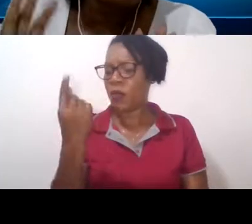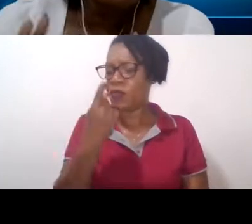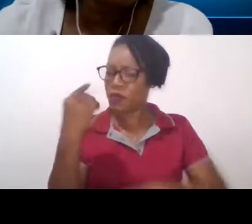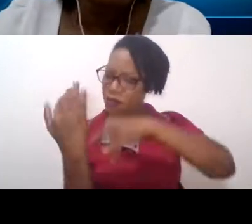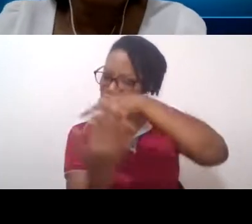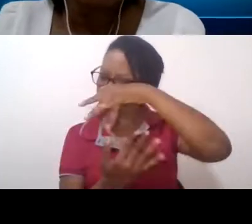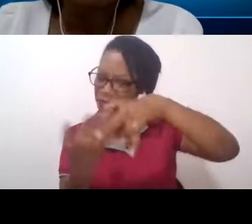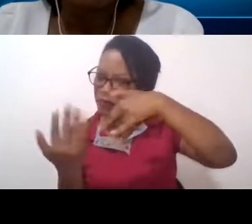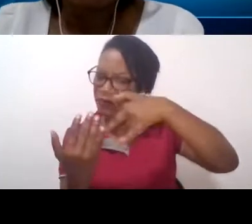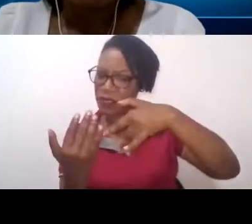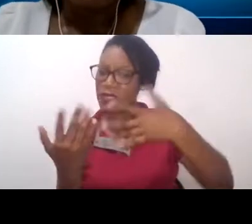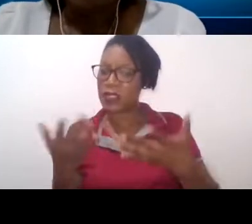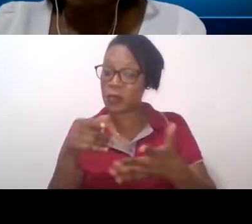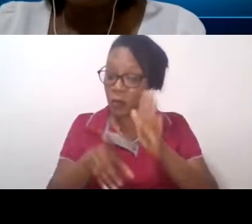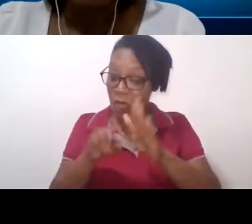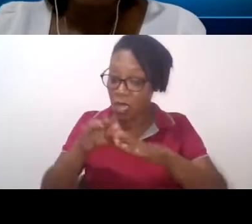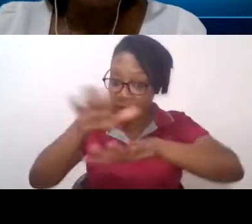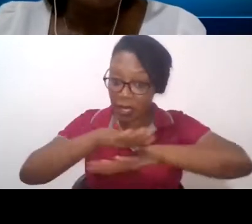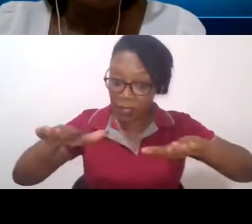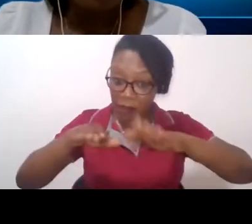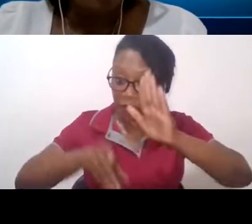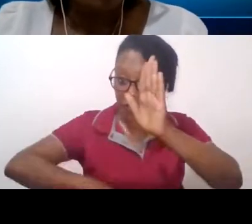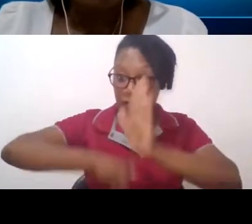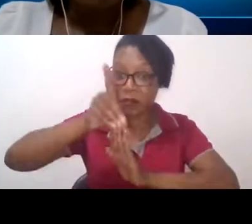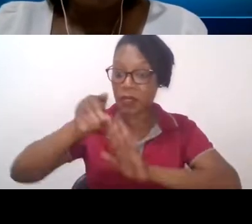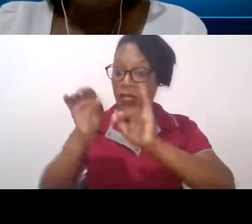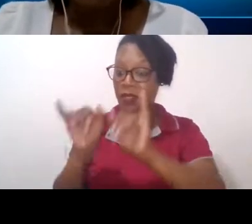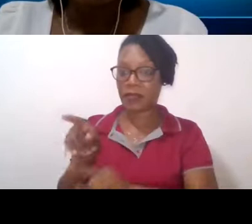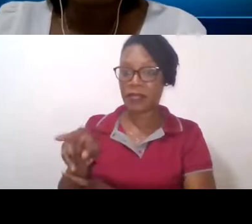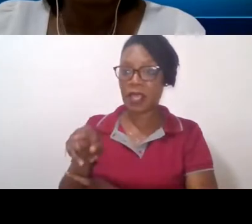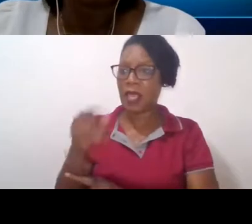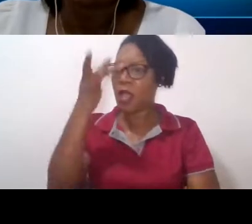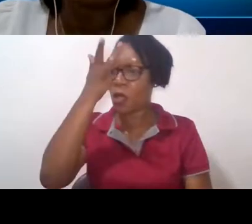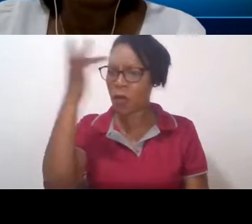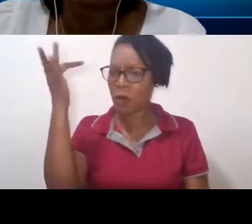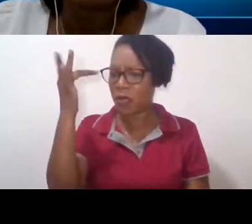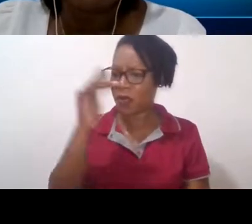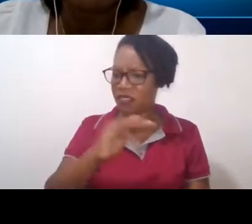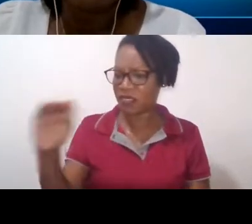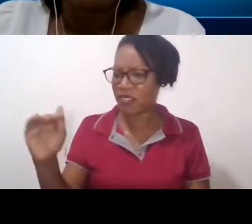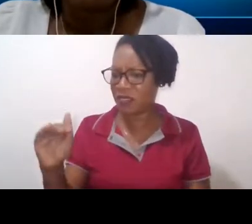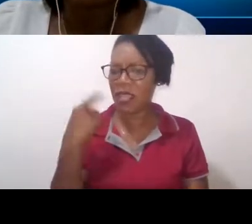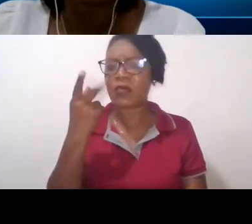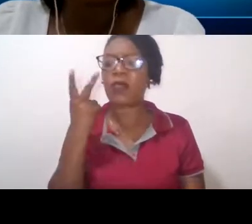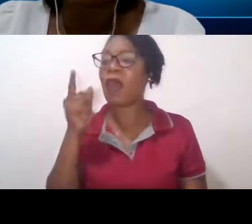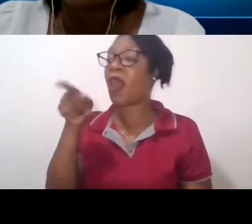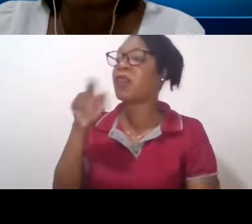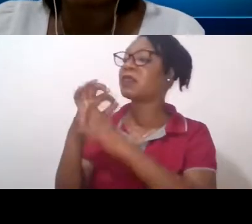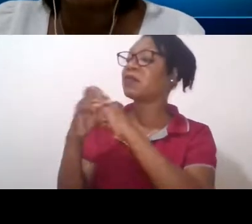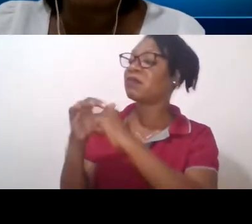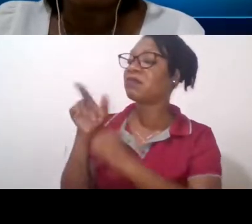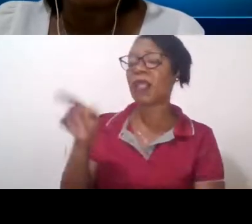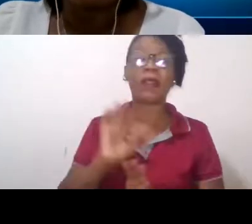sino en la etapa de desarrollo en la que está. Olvido yo que es un niño y nada más lo veo como el chico autista. Es que es